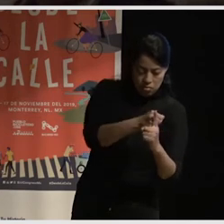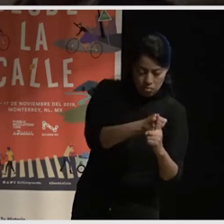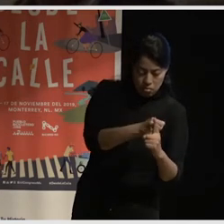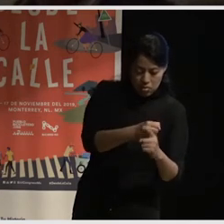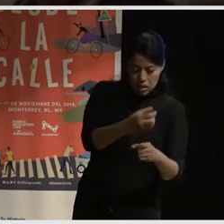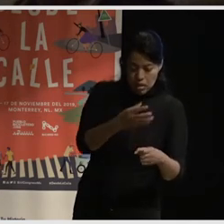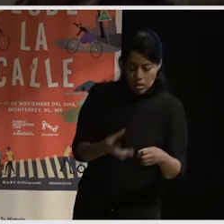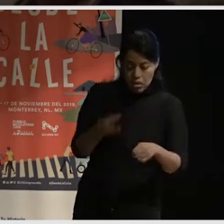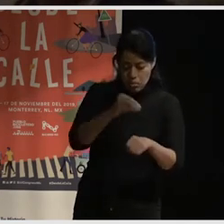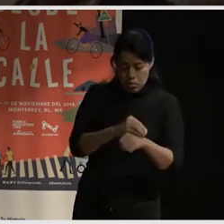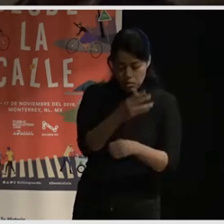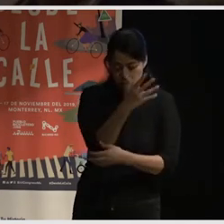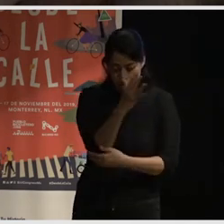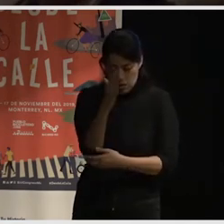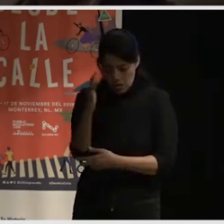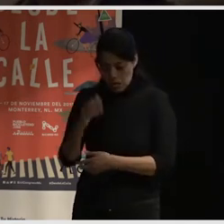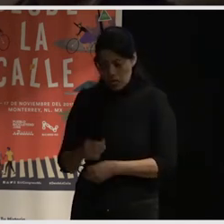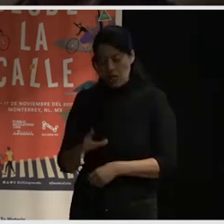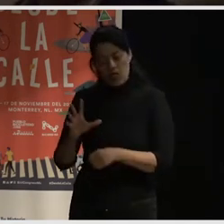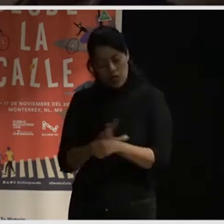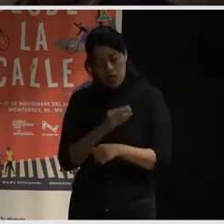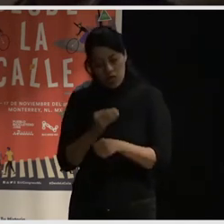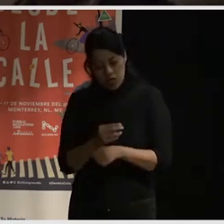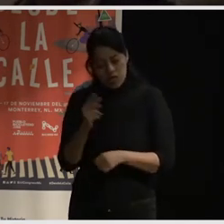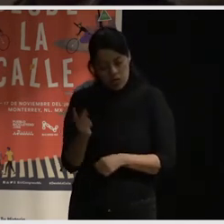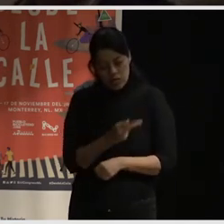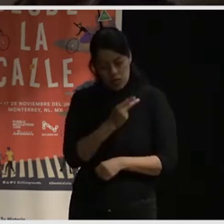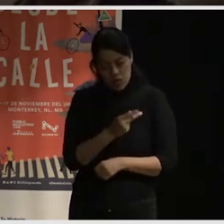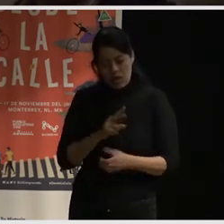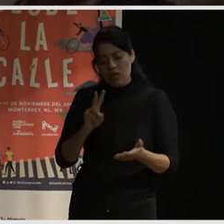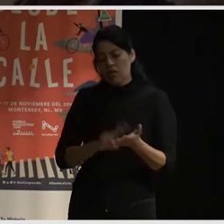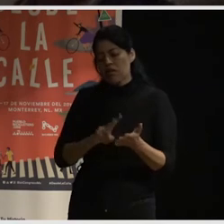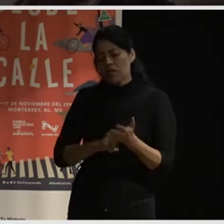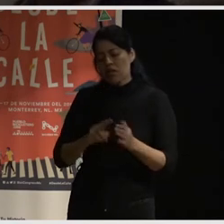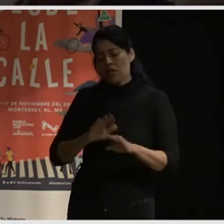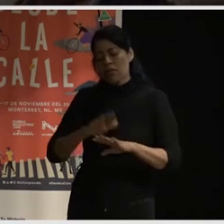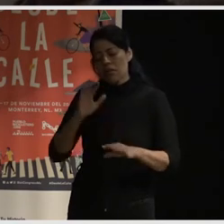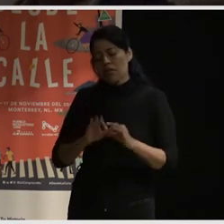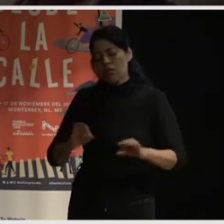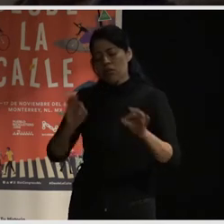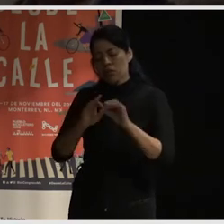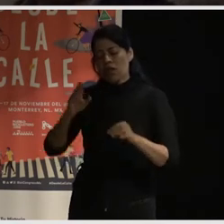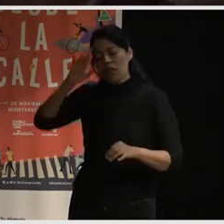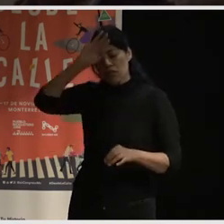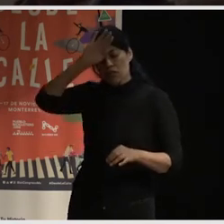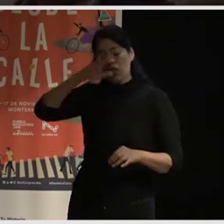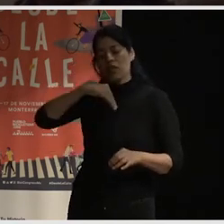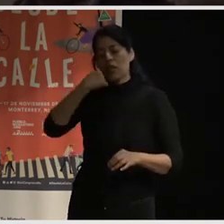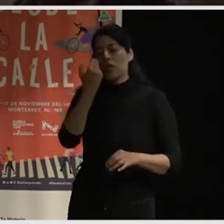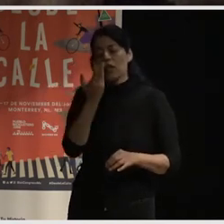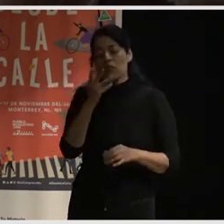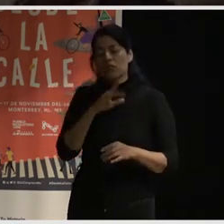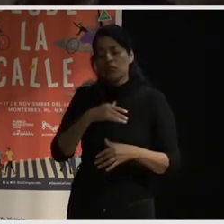ciudad entonces vuelvo a hacer esta pregunta que vale más y que monterrey queremos respirar ya ya